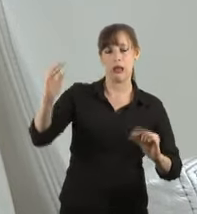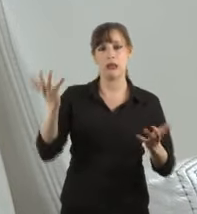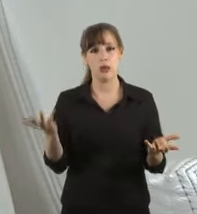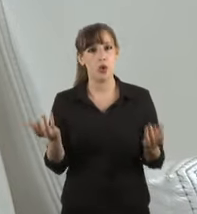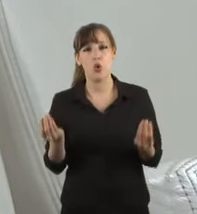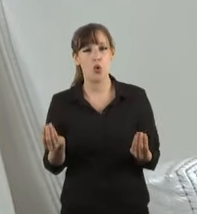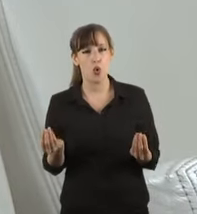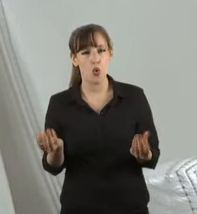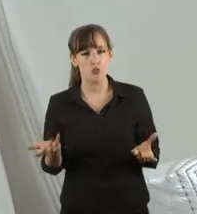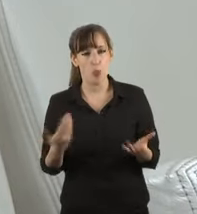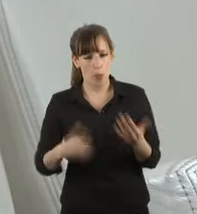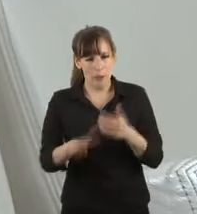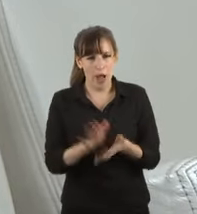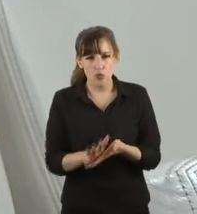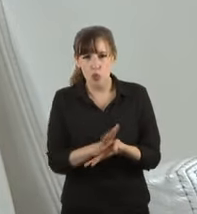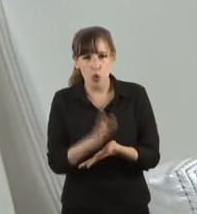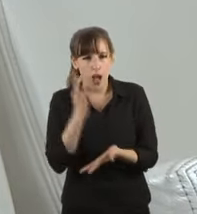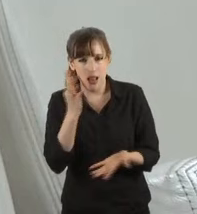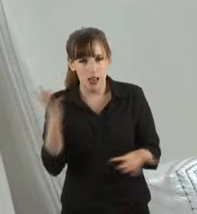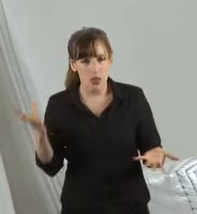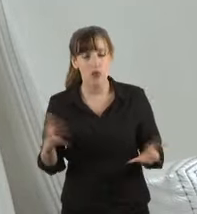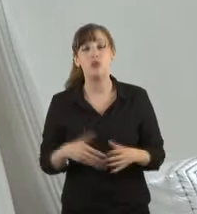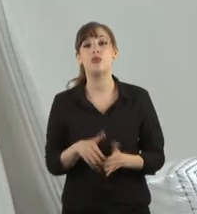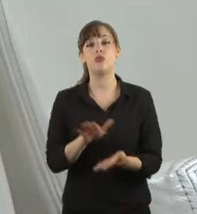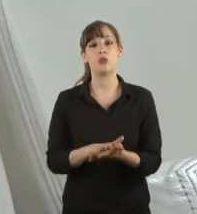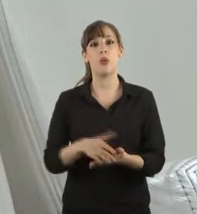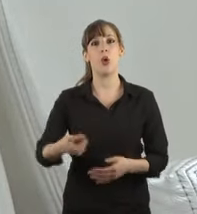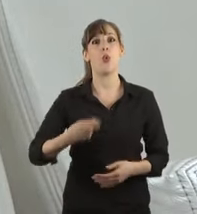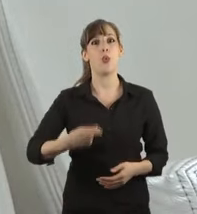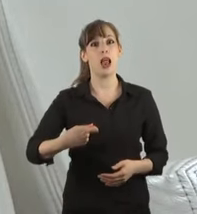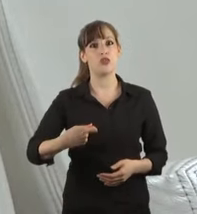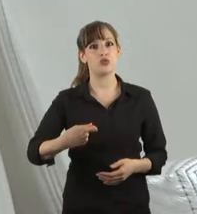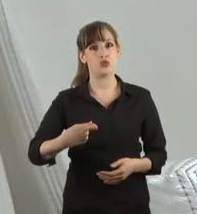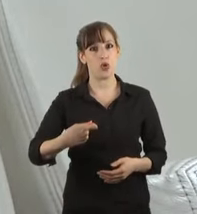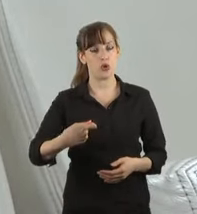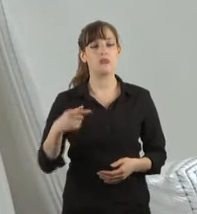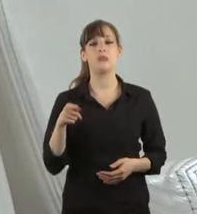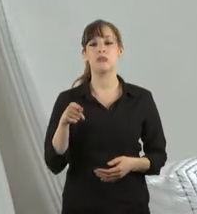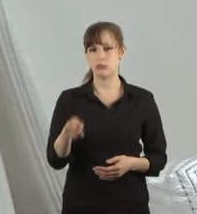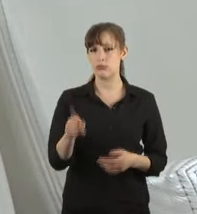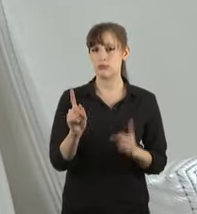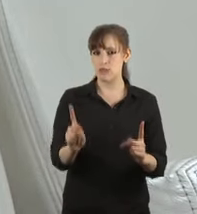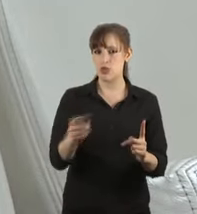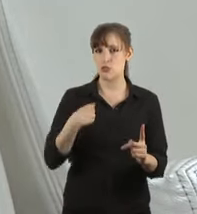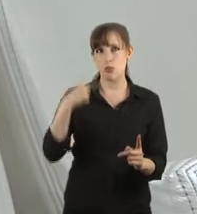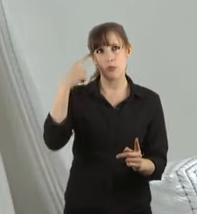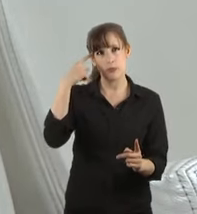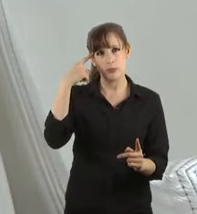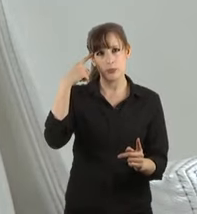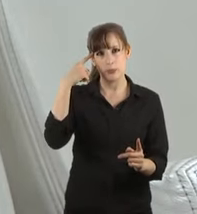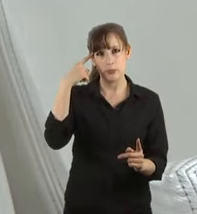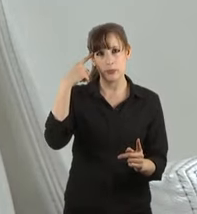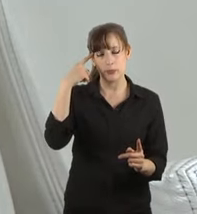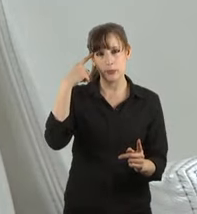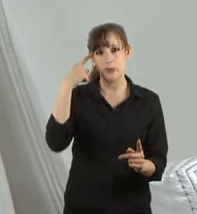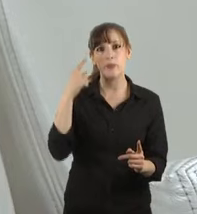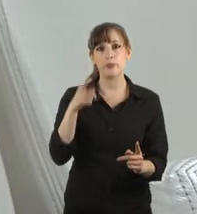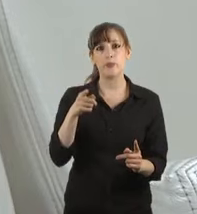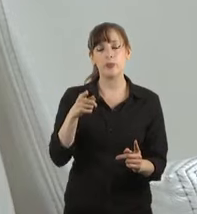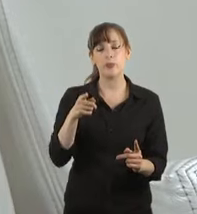cuenta y este punto en cuestión el tema jubilaciones es el que ustedes consideran que genera algún tipo de